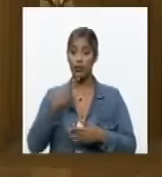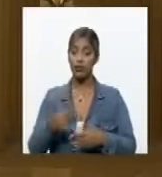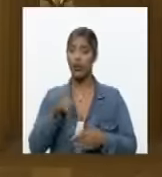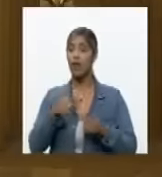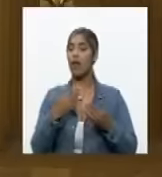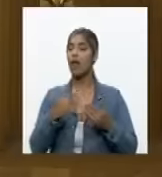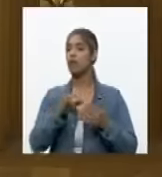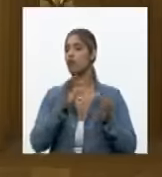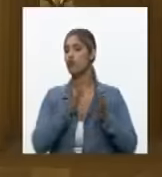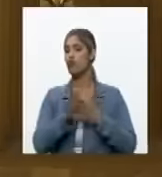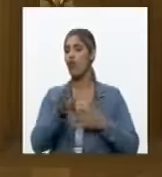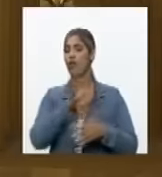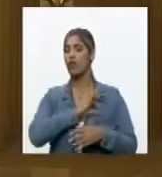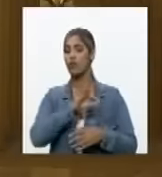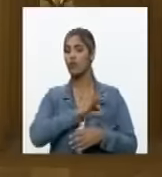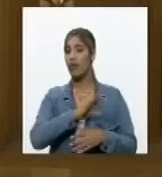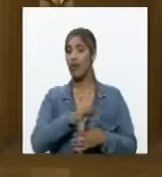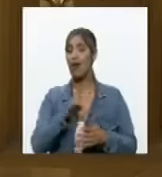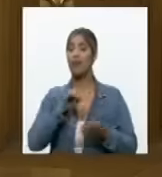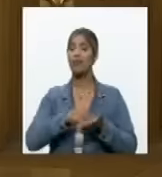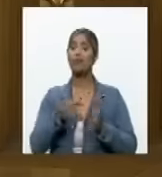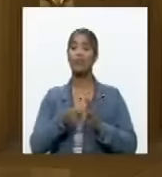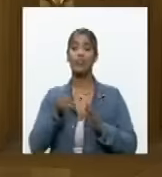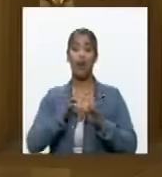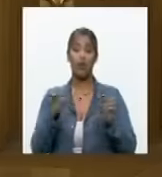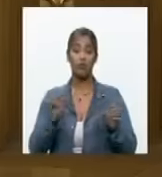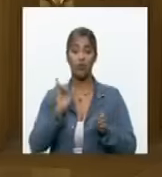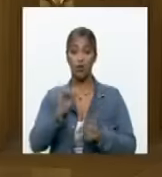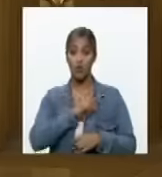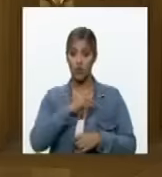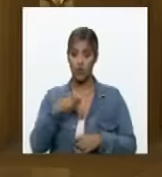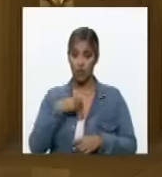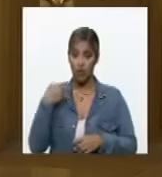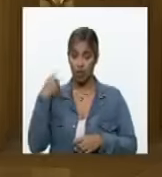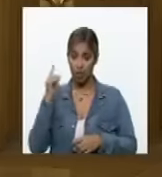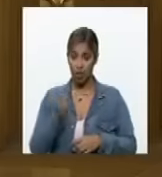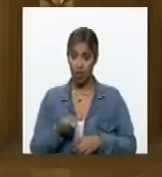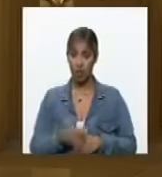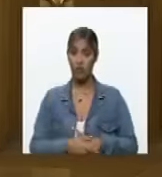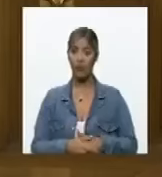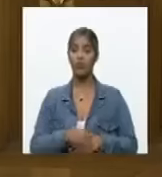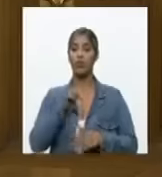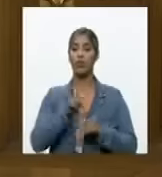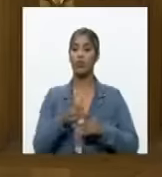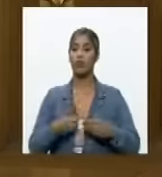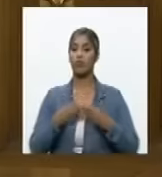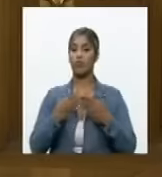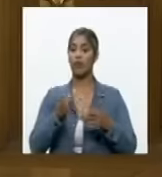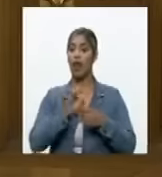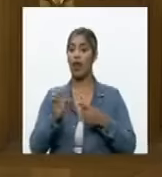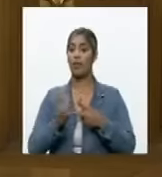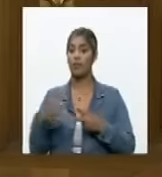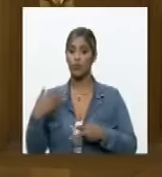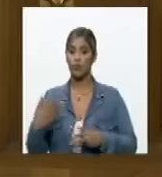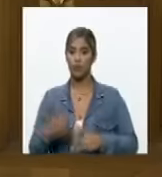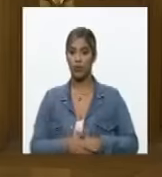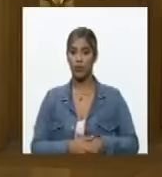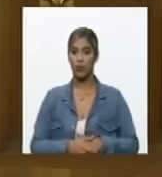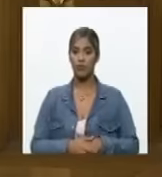la sociedad venezolana de la educación, y que tenemos que nosotros llevarla como el elemento fundamental.